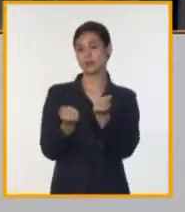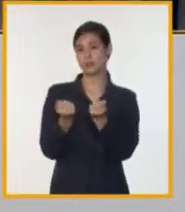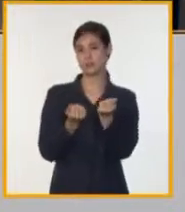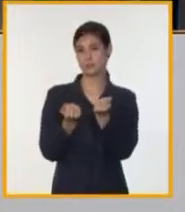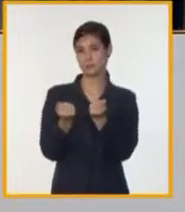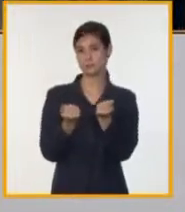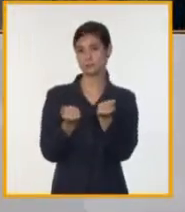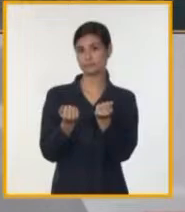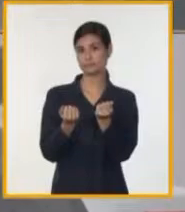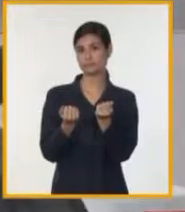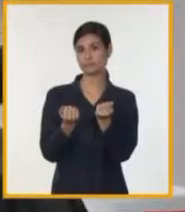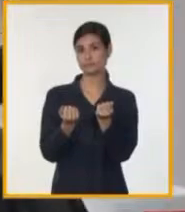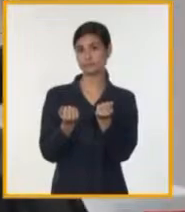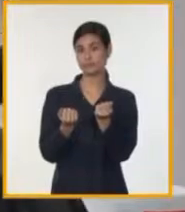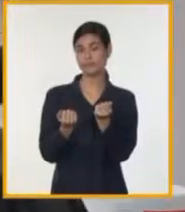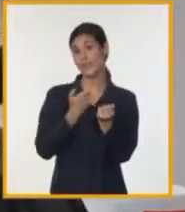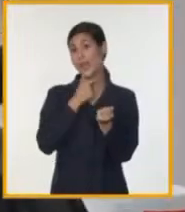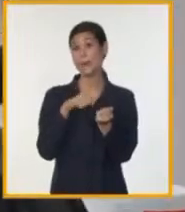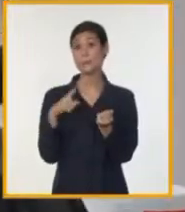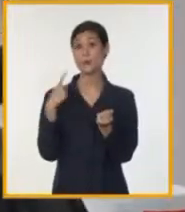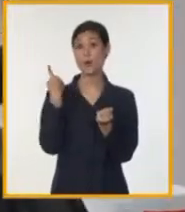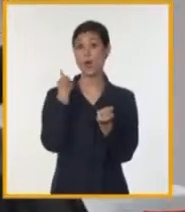Nosotros en el año